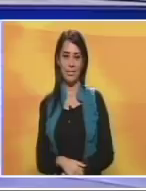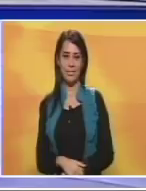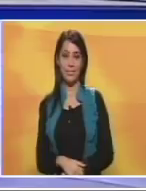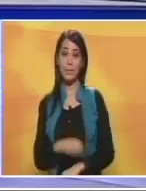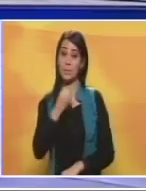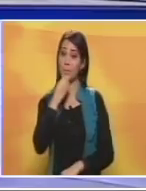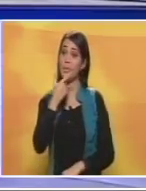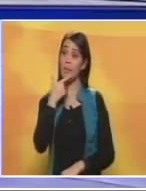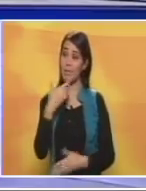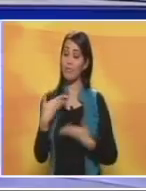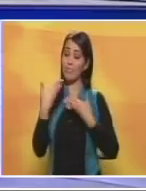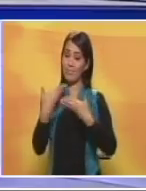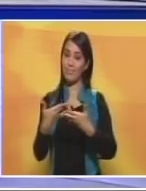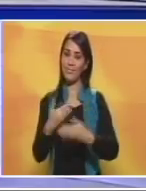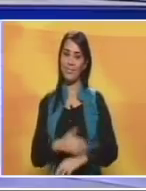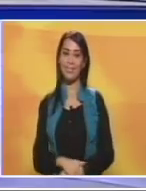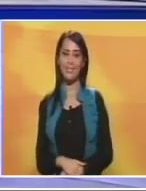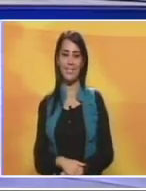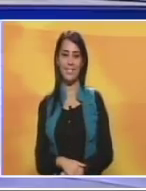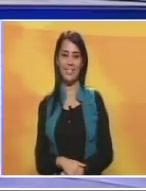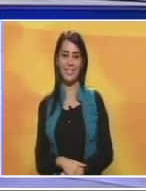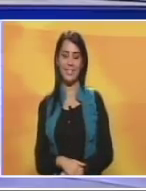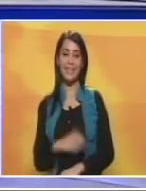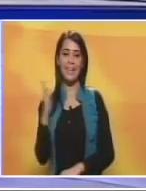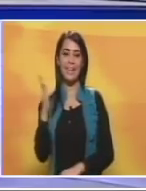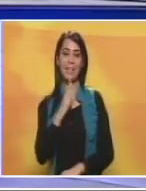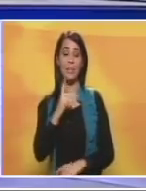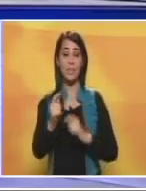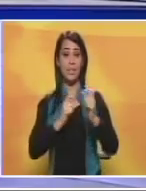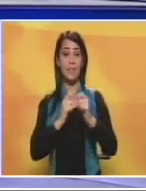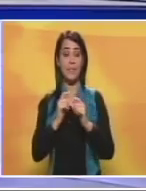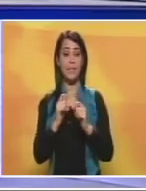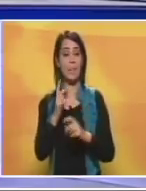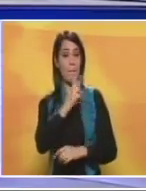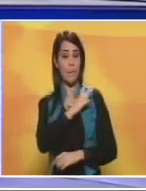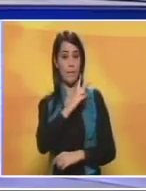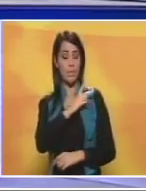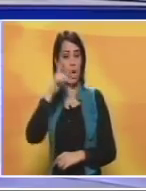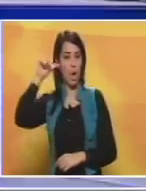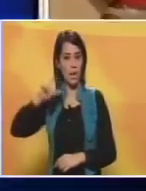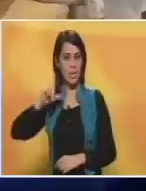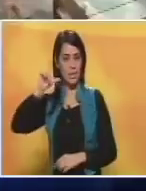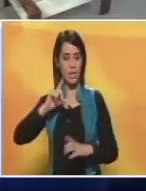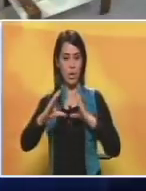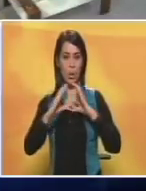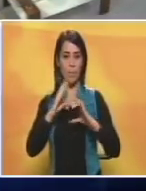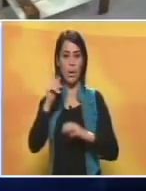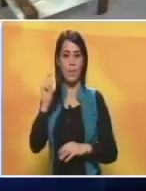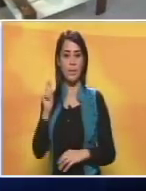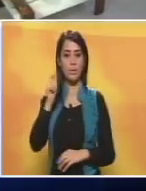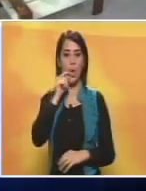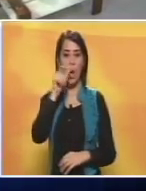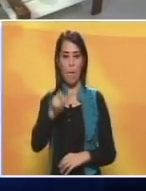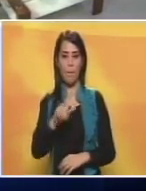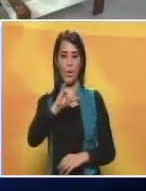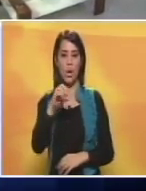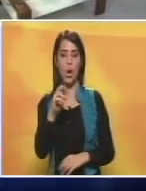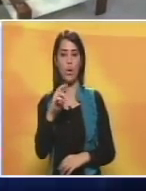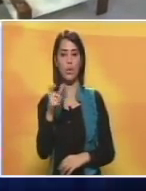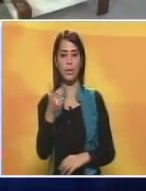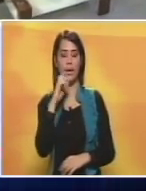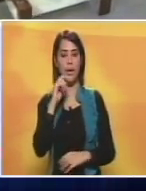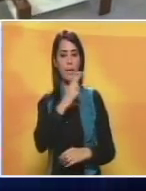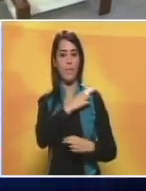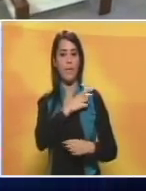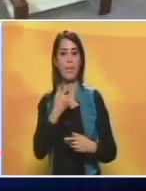Bonito detalle. Tremendo regalo. Al regreso, en la entrevista a Venevisión, Lidio Pérez estará conversando con el diputado Jorge Millán, jefe de